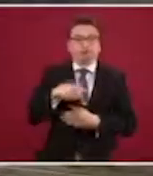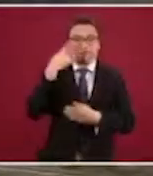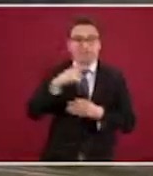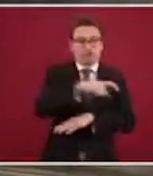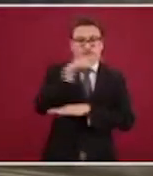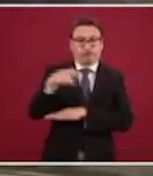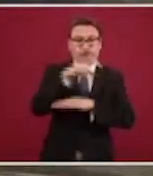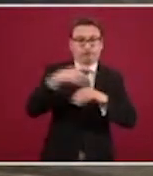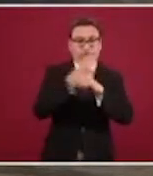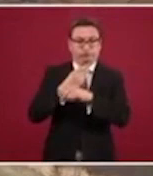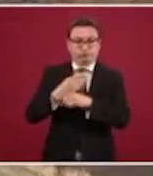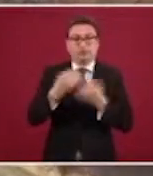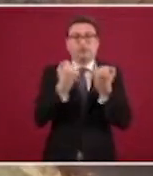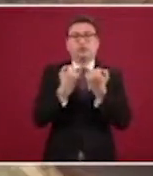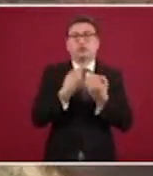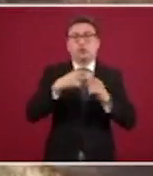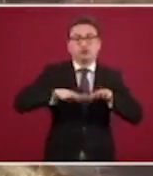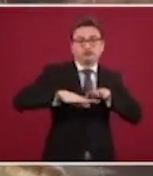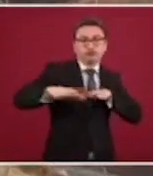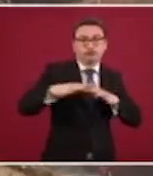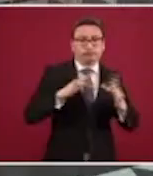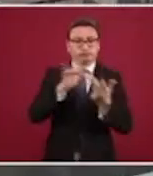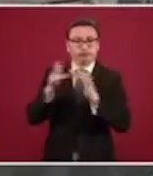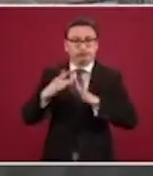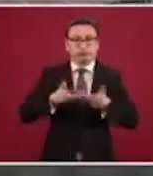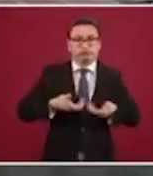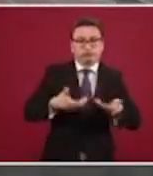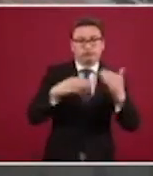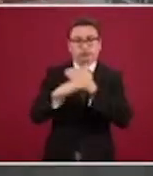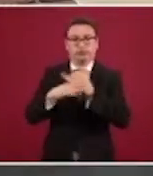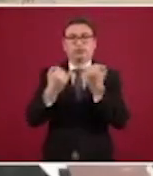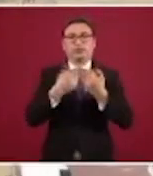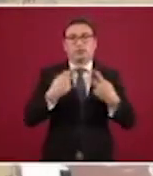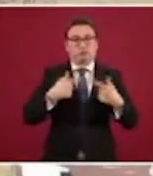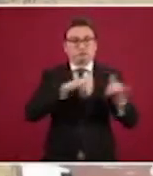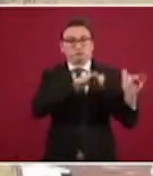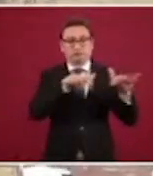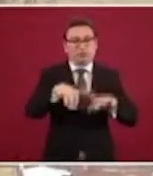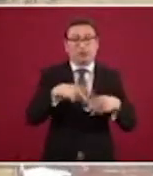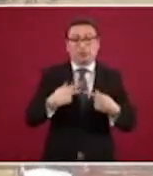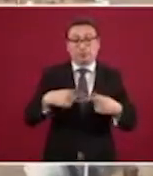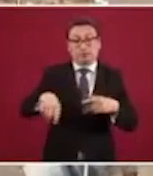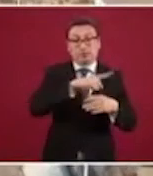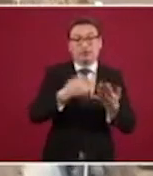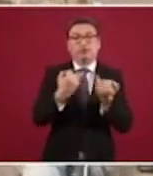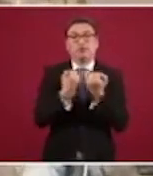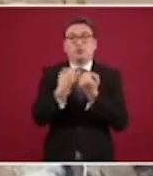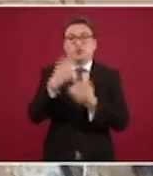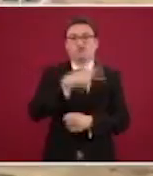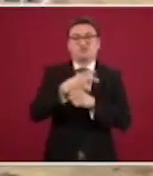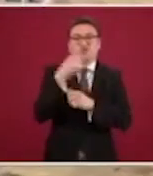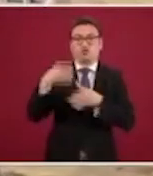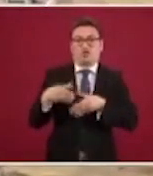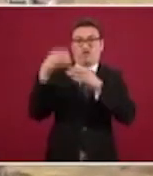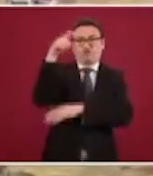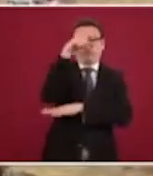Además, se continúa con la conformación de vialidades de interconexión. La terminal de pasajeros, en la que se instaló una segunda grúa torre